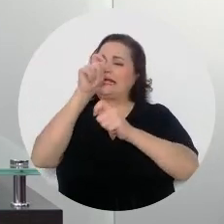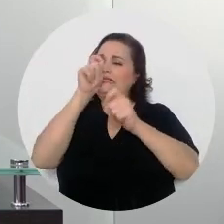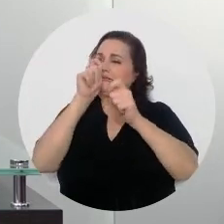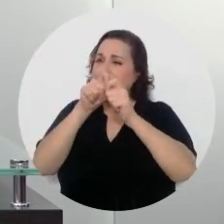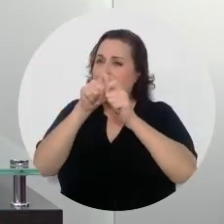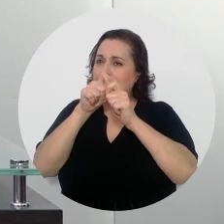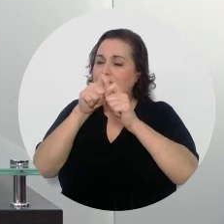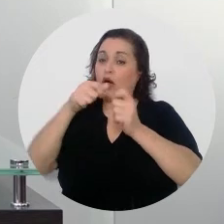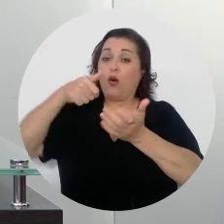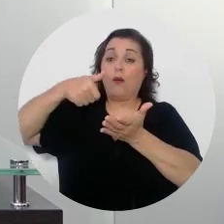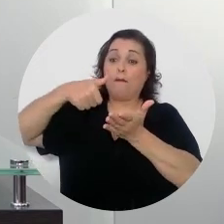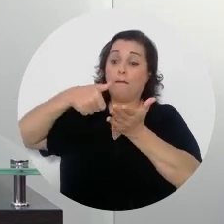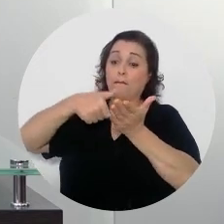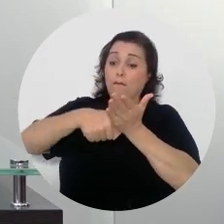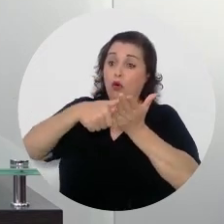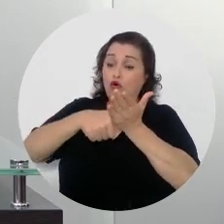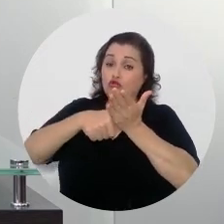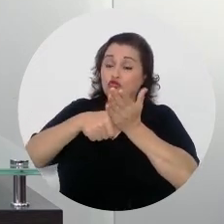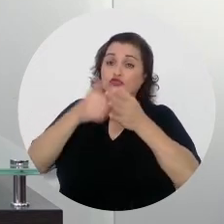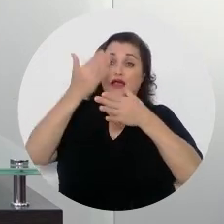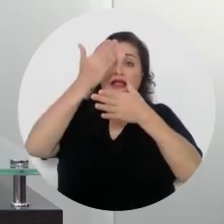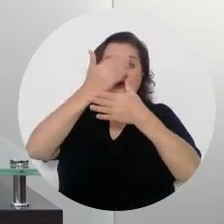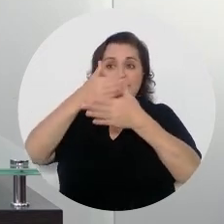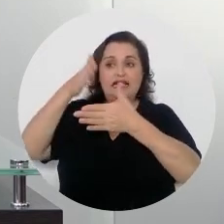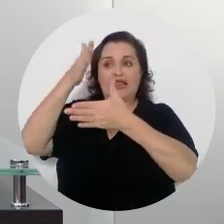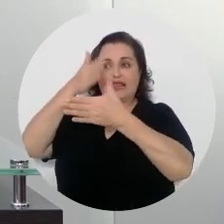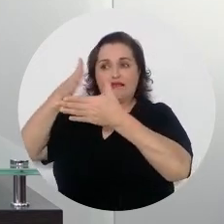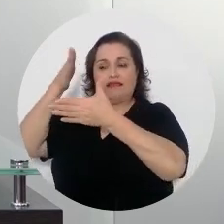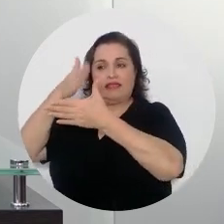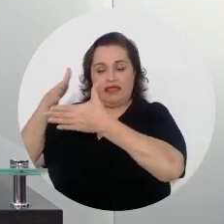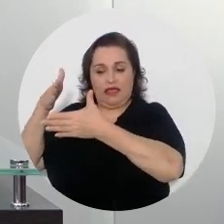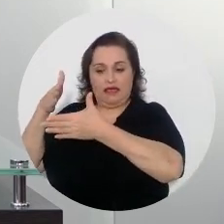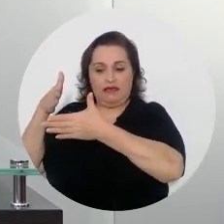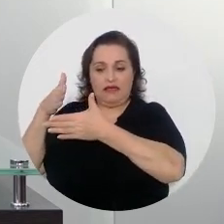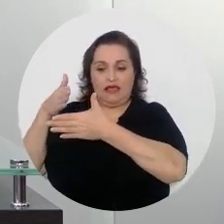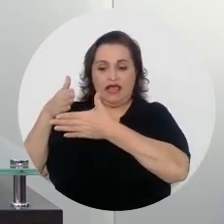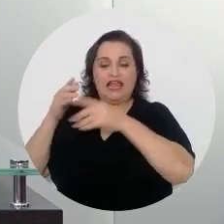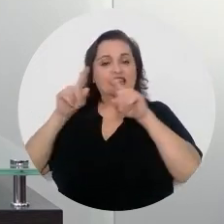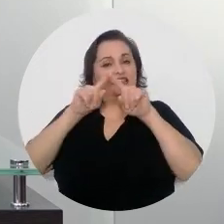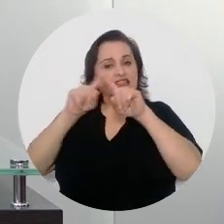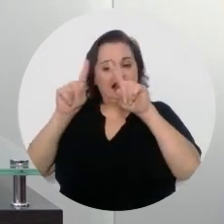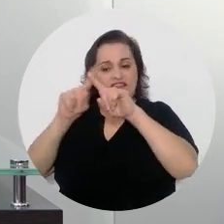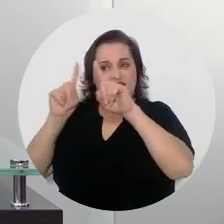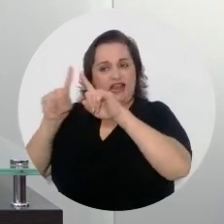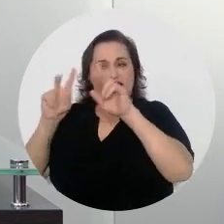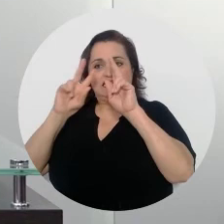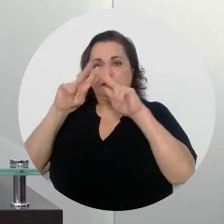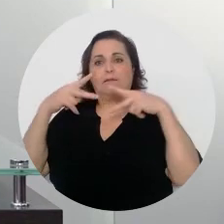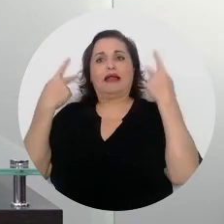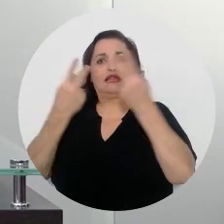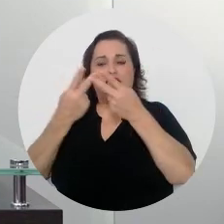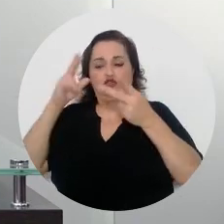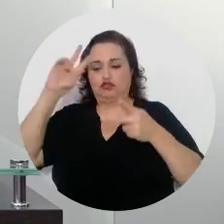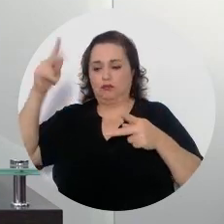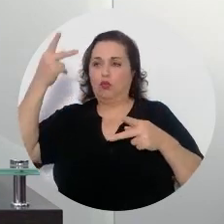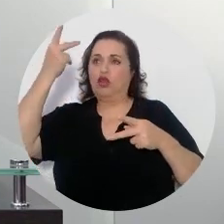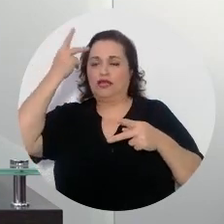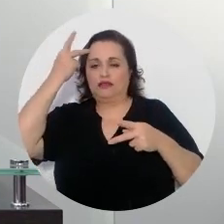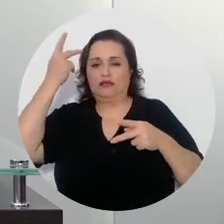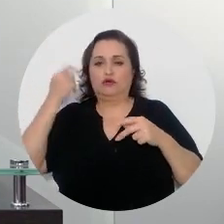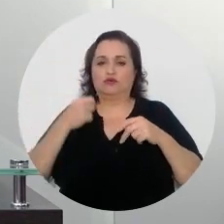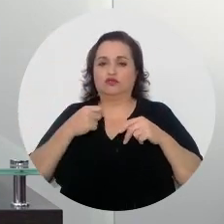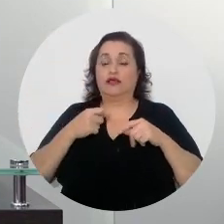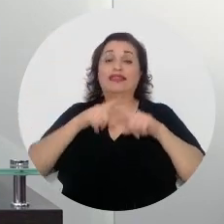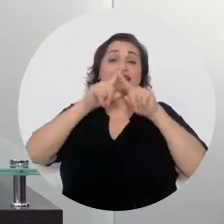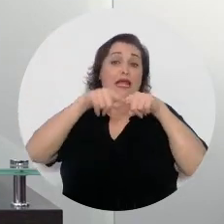más exacta los votos se vengan a distribuir entre los diferentes